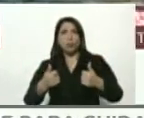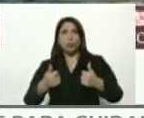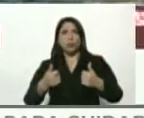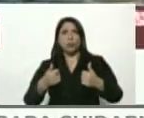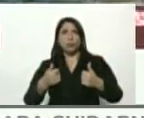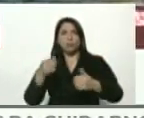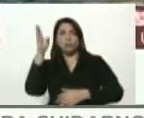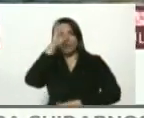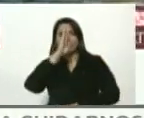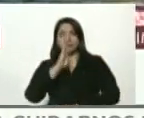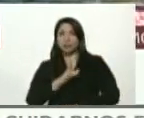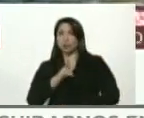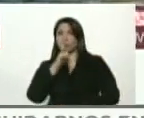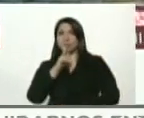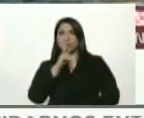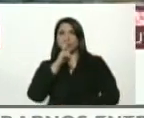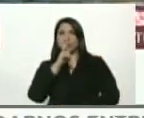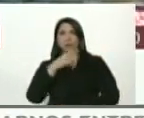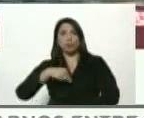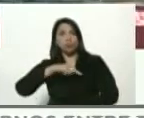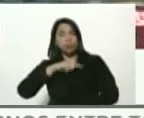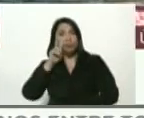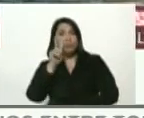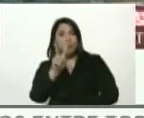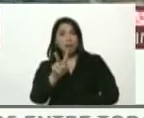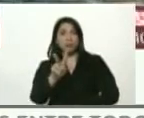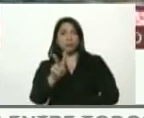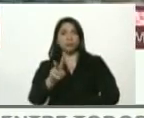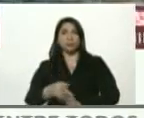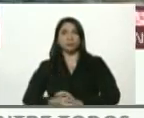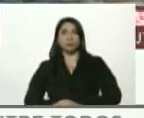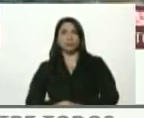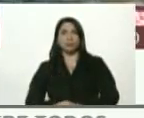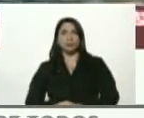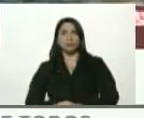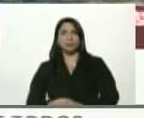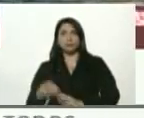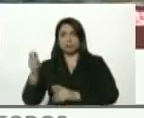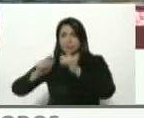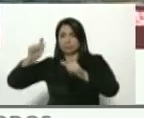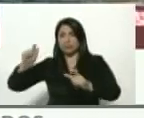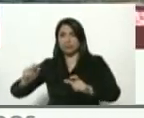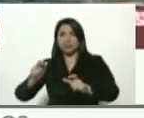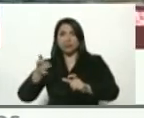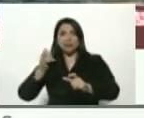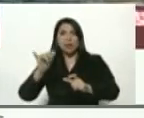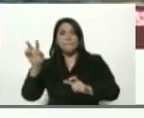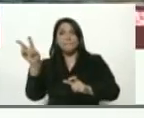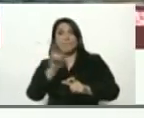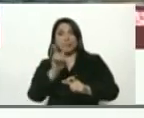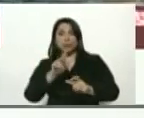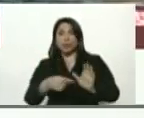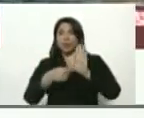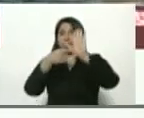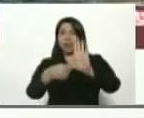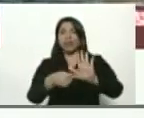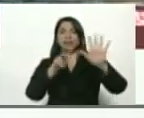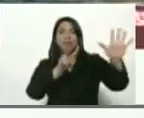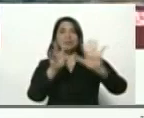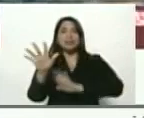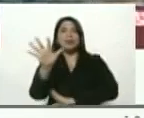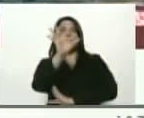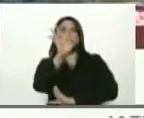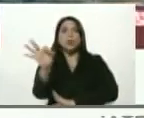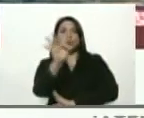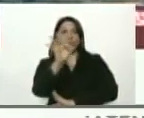en Brasil. Y nosotros vemos que los casos que se están presentando a Venezuela, el